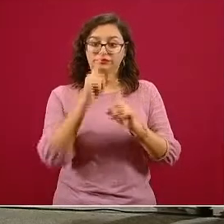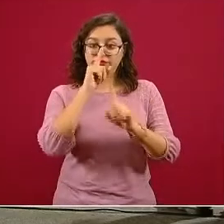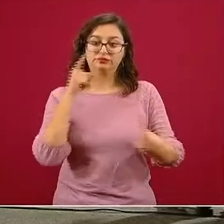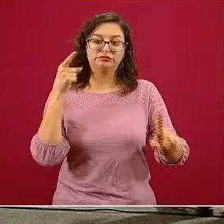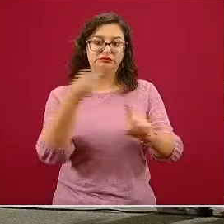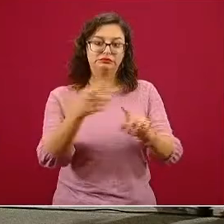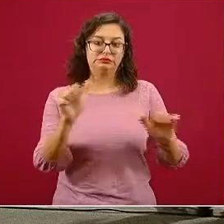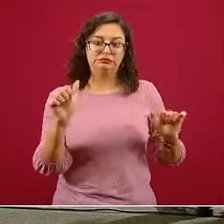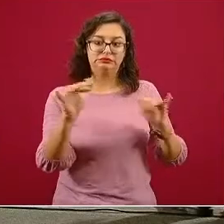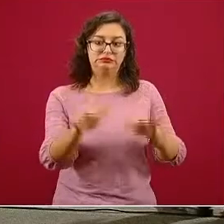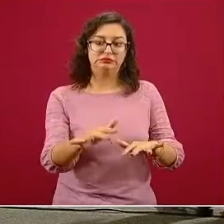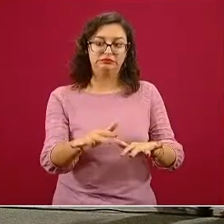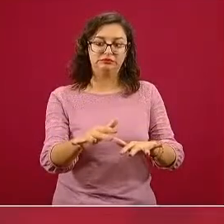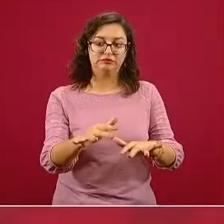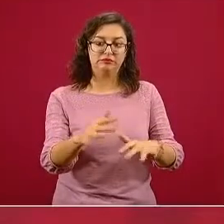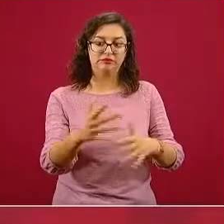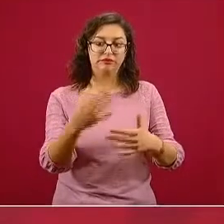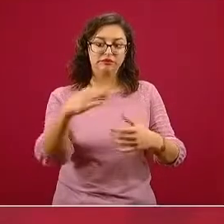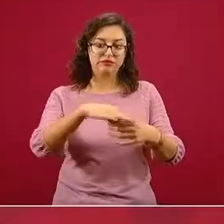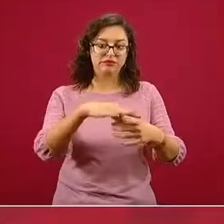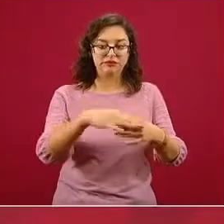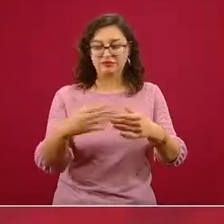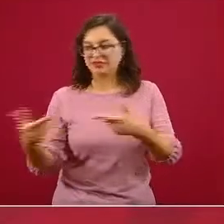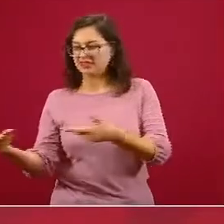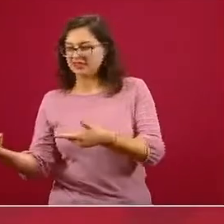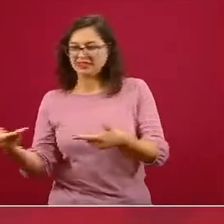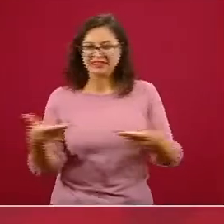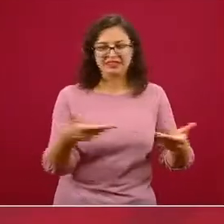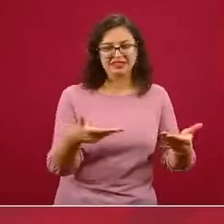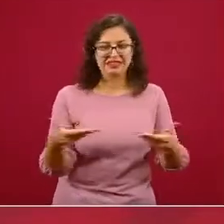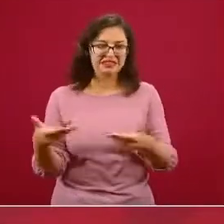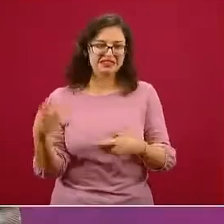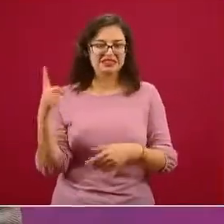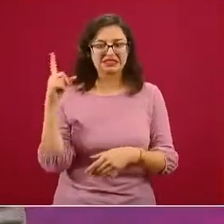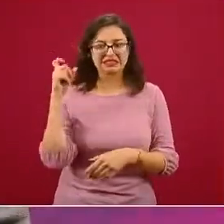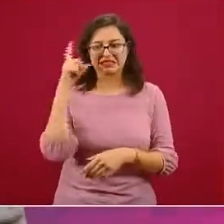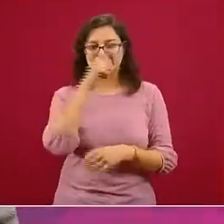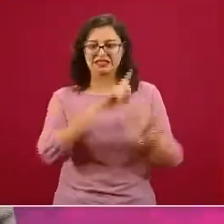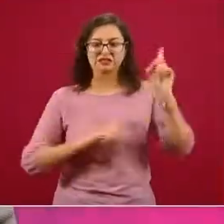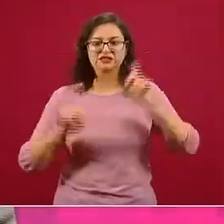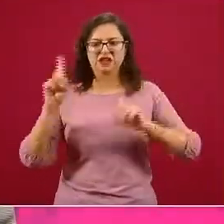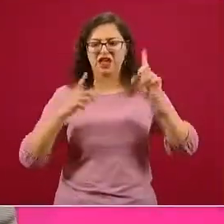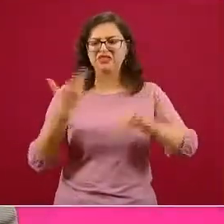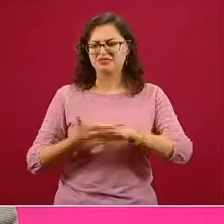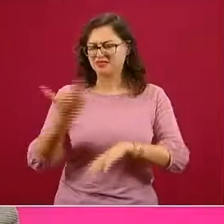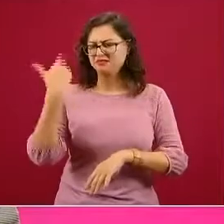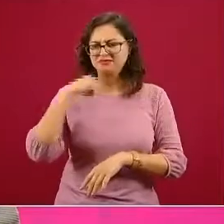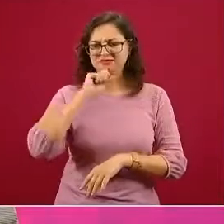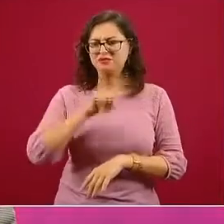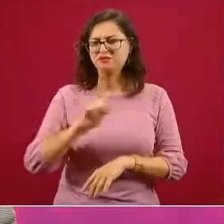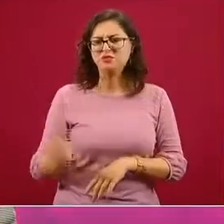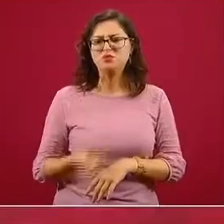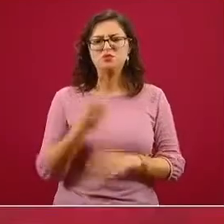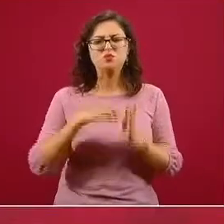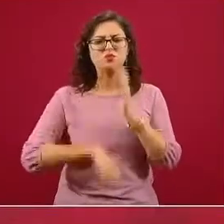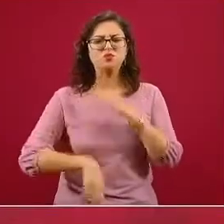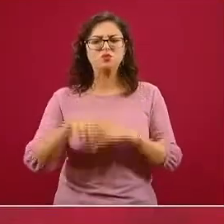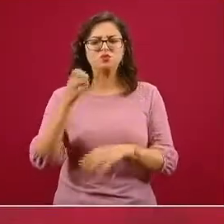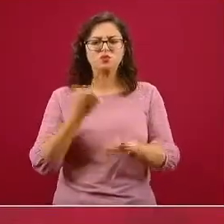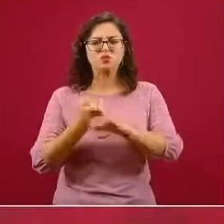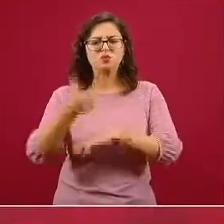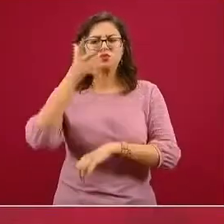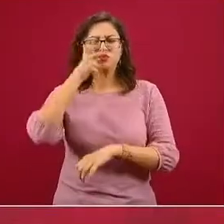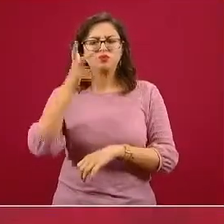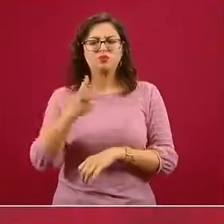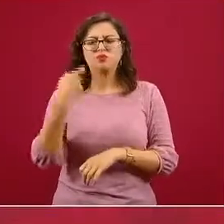propósito pudiera interferir con los del otro, pudiera haber esta inquietud. Me lo preguntaban el otro día respecto al estado de Hidalgo, pero están